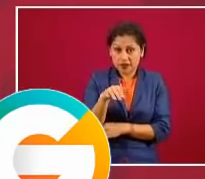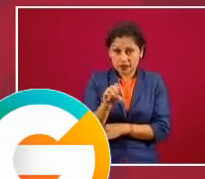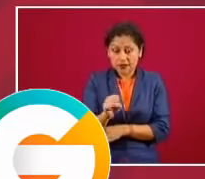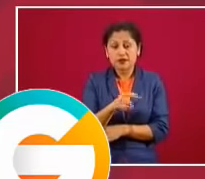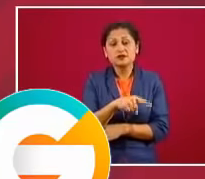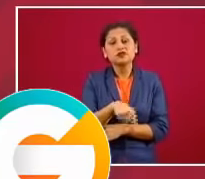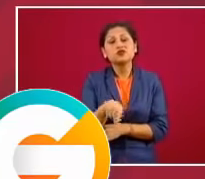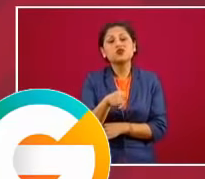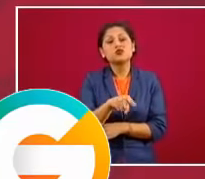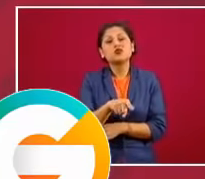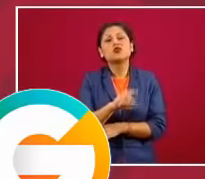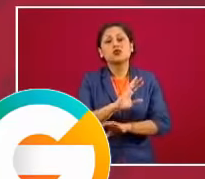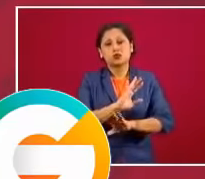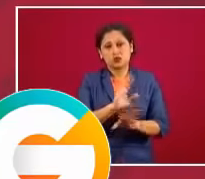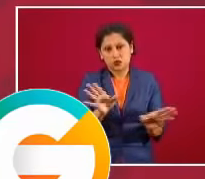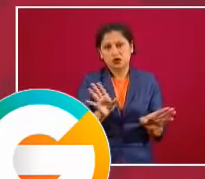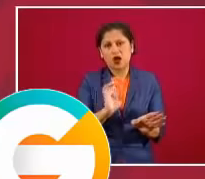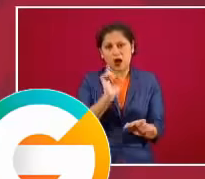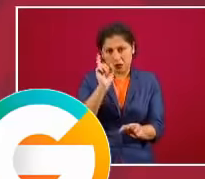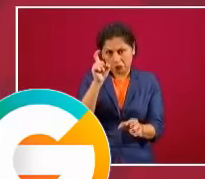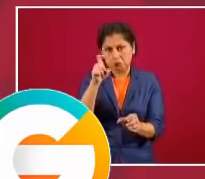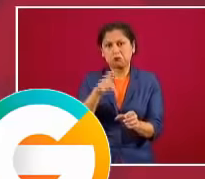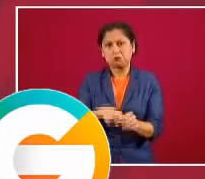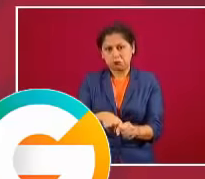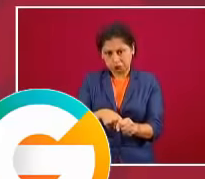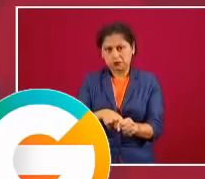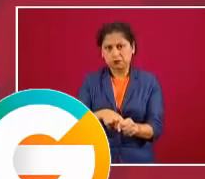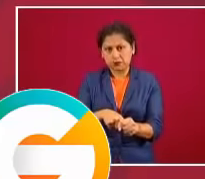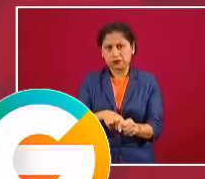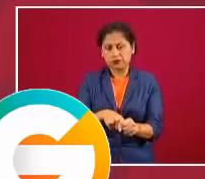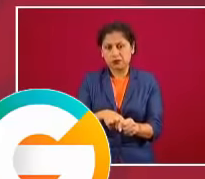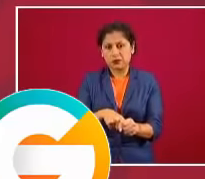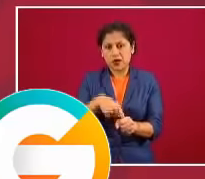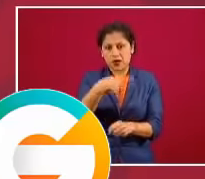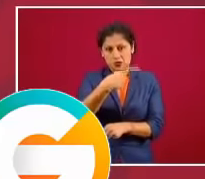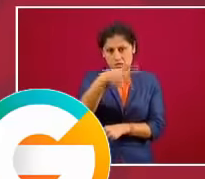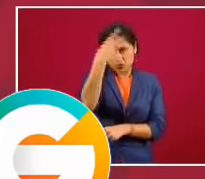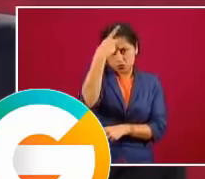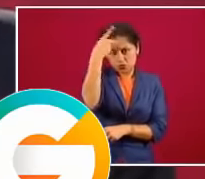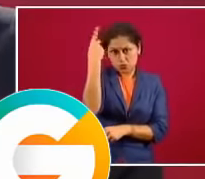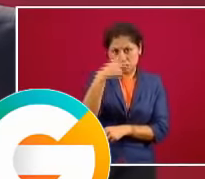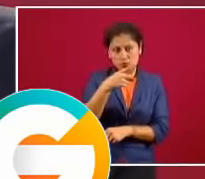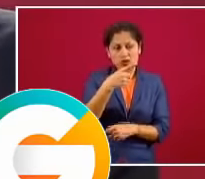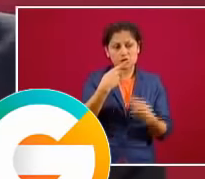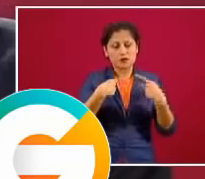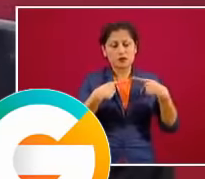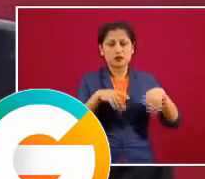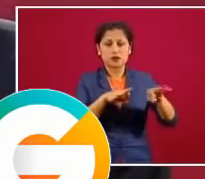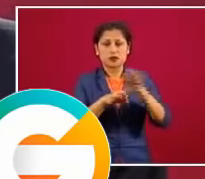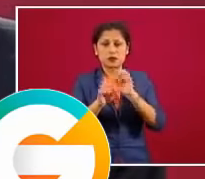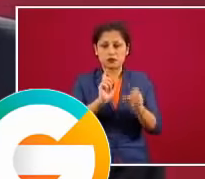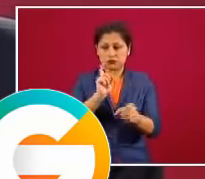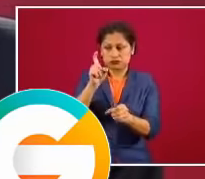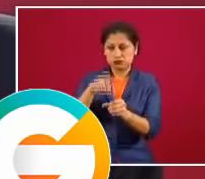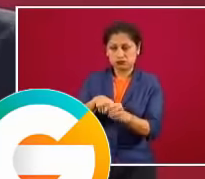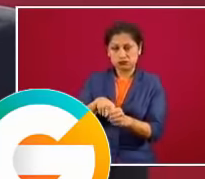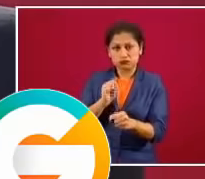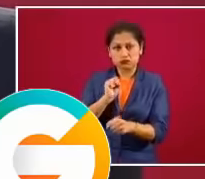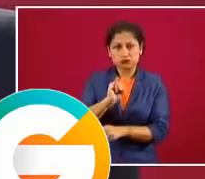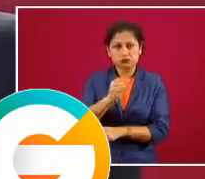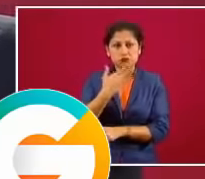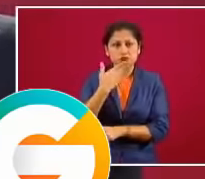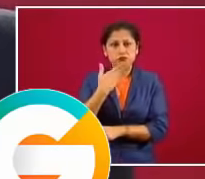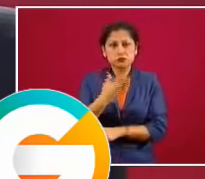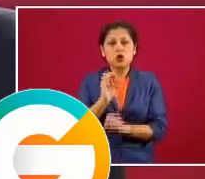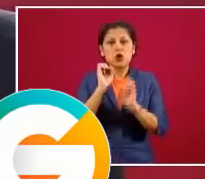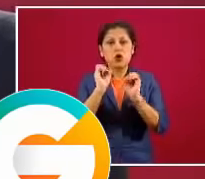vamos a decir, empresarios o patrones, y al mismo tiempo o una persona de la familia